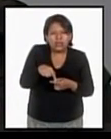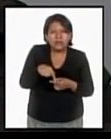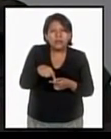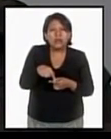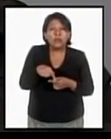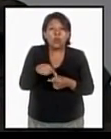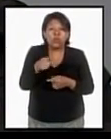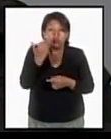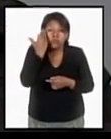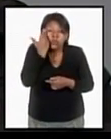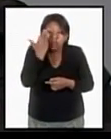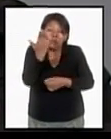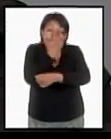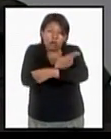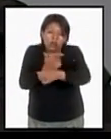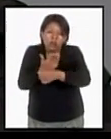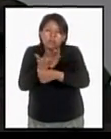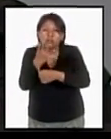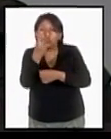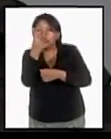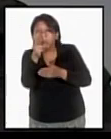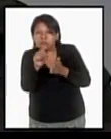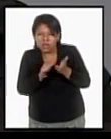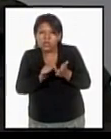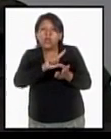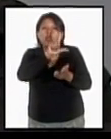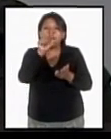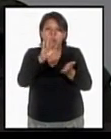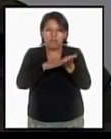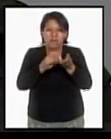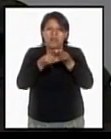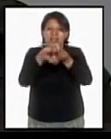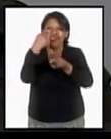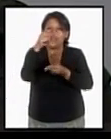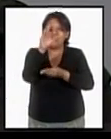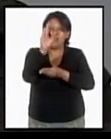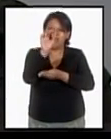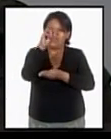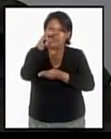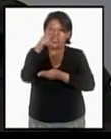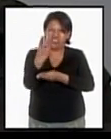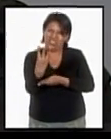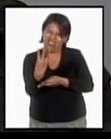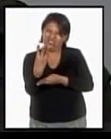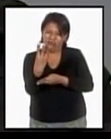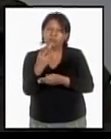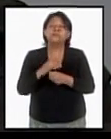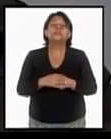un poquito tarda, como 2 meses hasta te dan tu FM3, en ese tiempo era FM3, entonces.